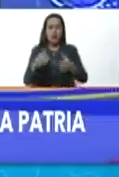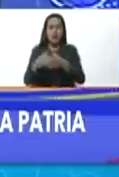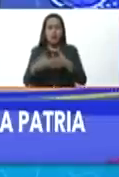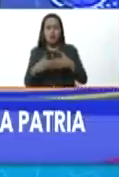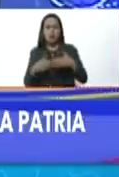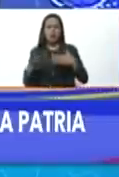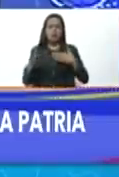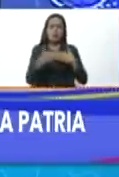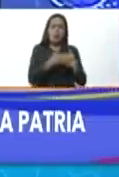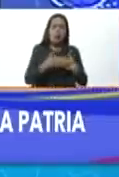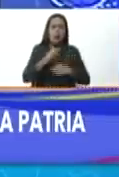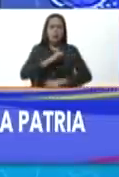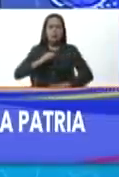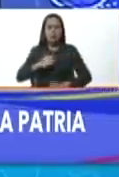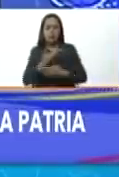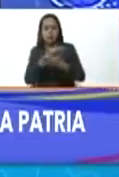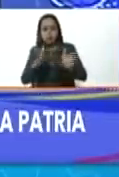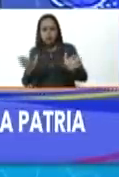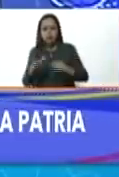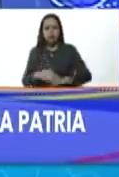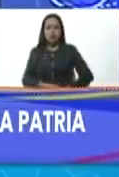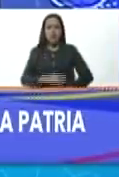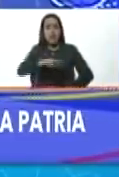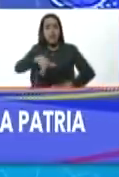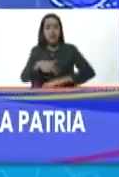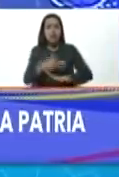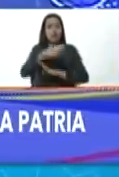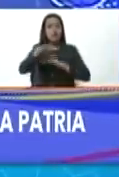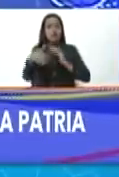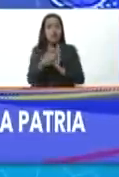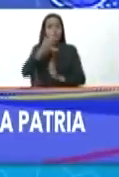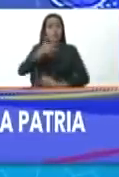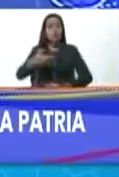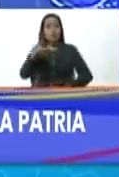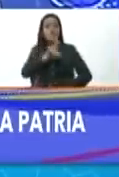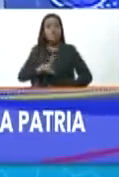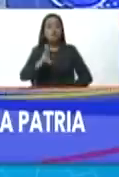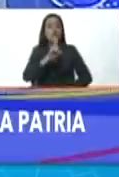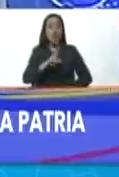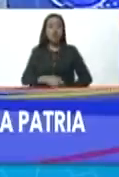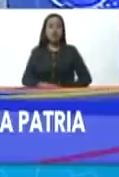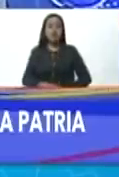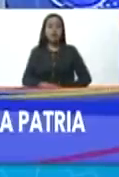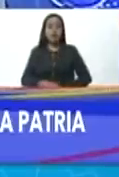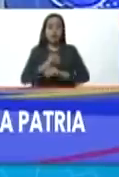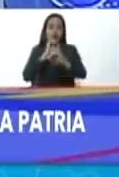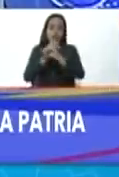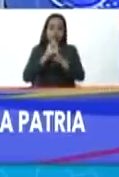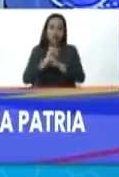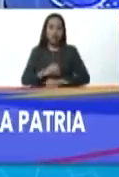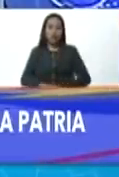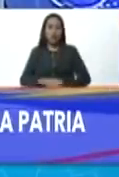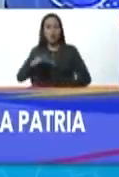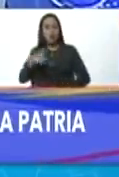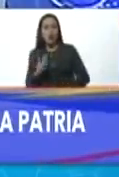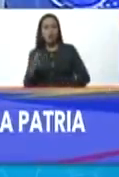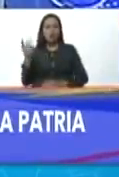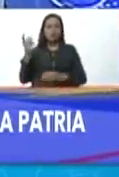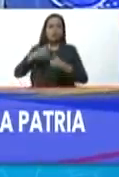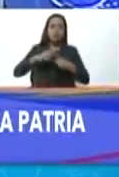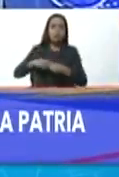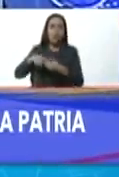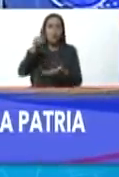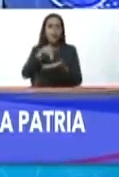públicos a nivel nacional y pido a toda la gente que usa las redes sociales que, bueno, nos sumemos a esta